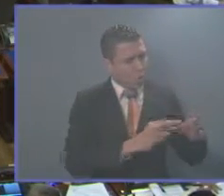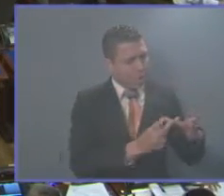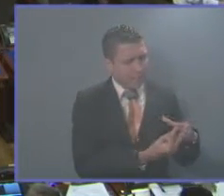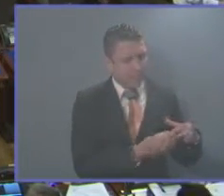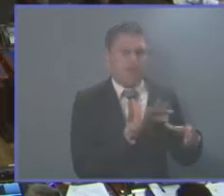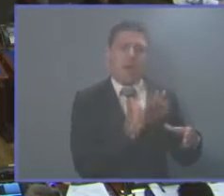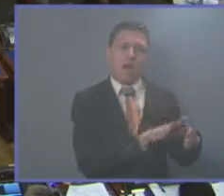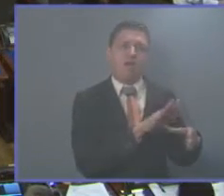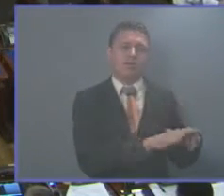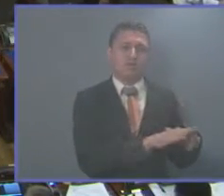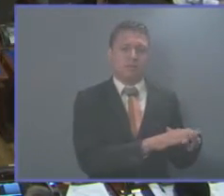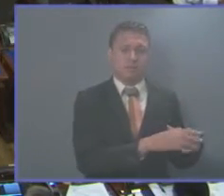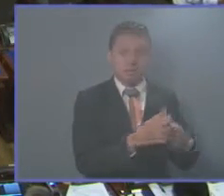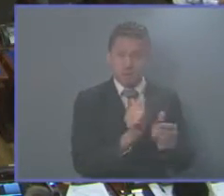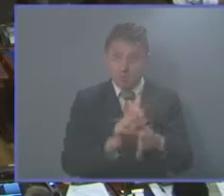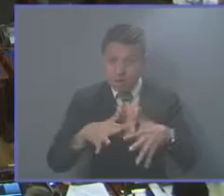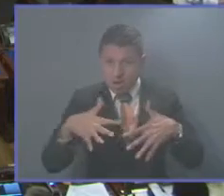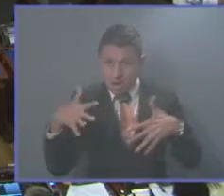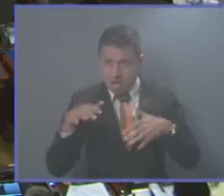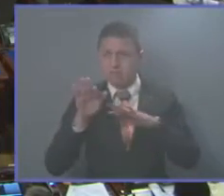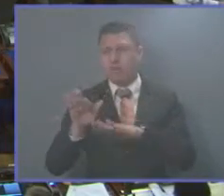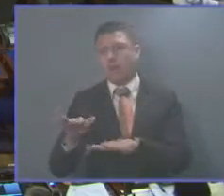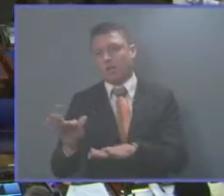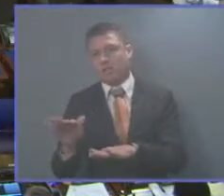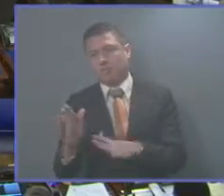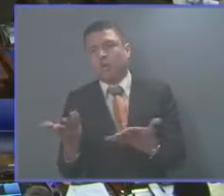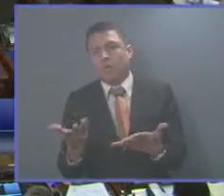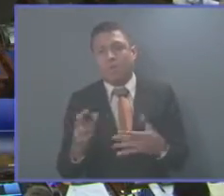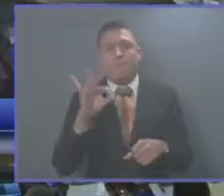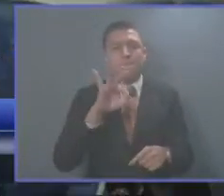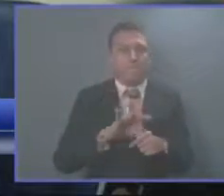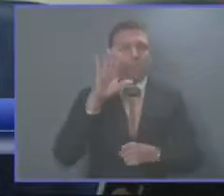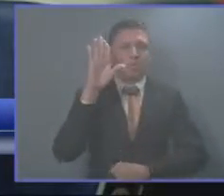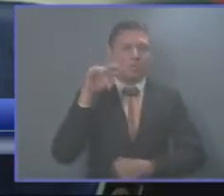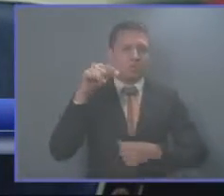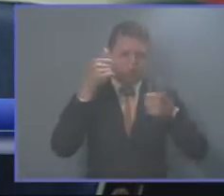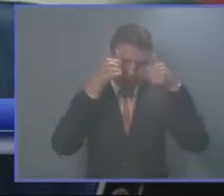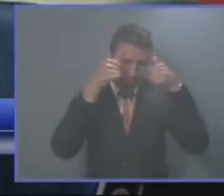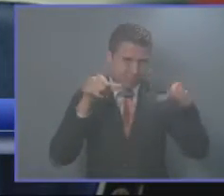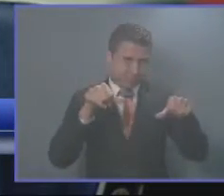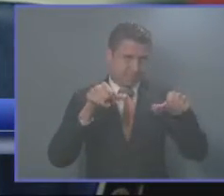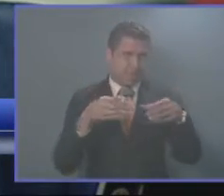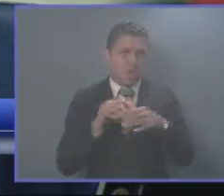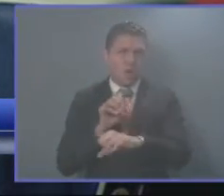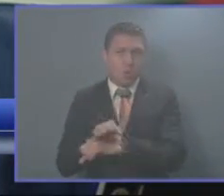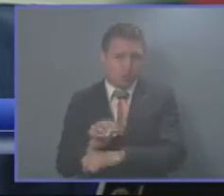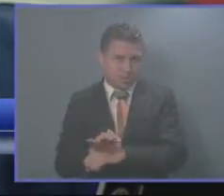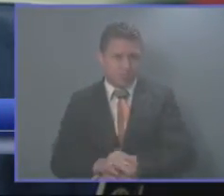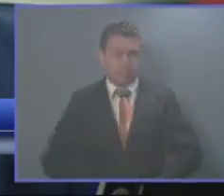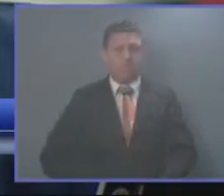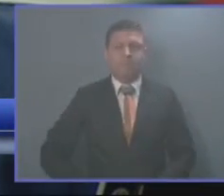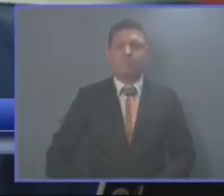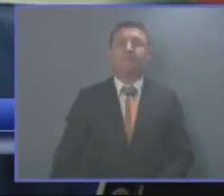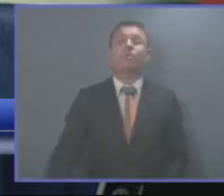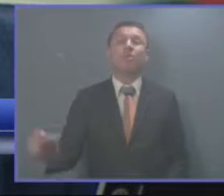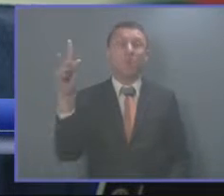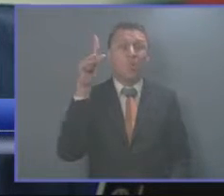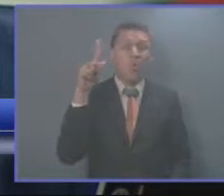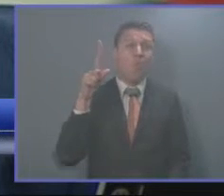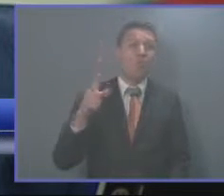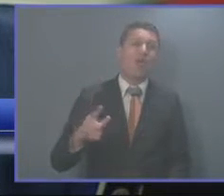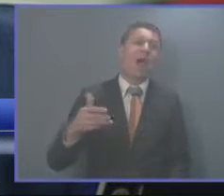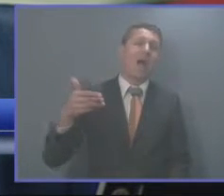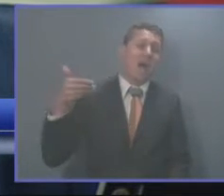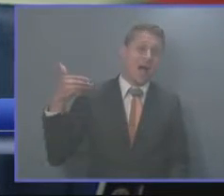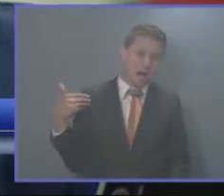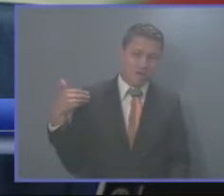Pleno Legislativo por cada voto para este recomendable. La verdad, ya es más de un año que estoy